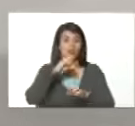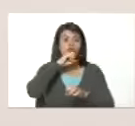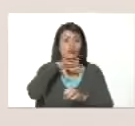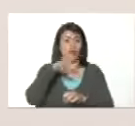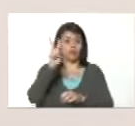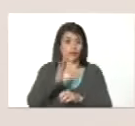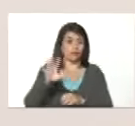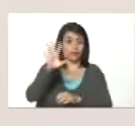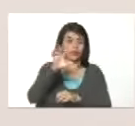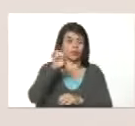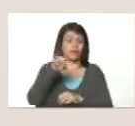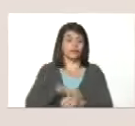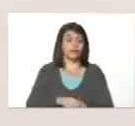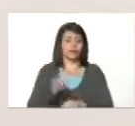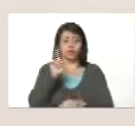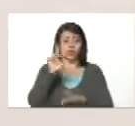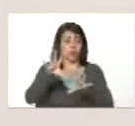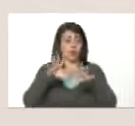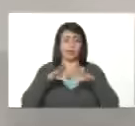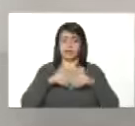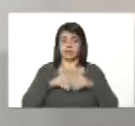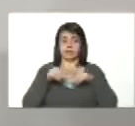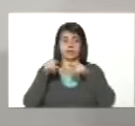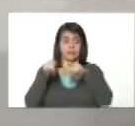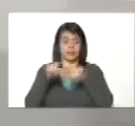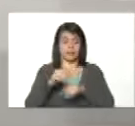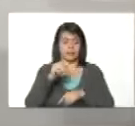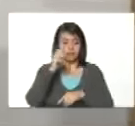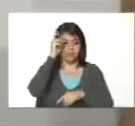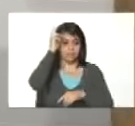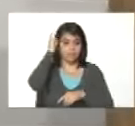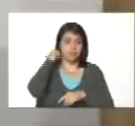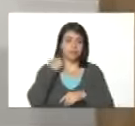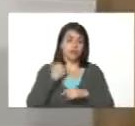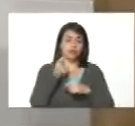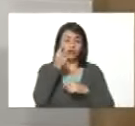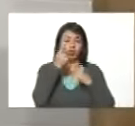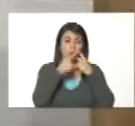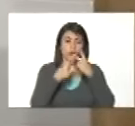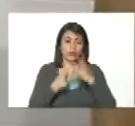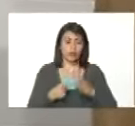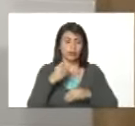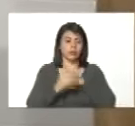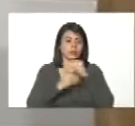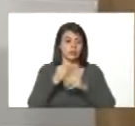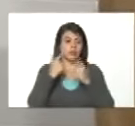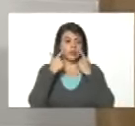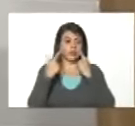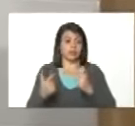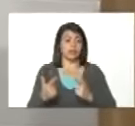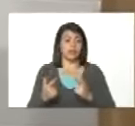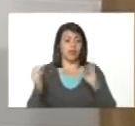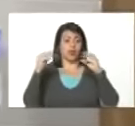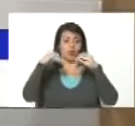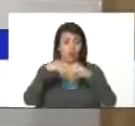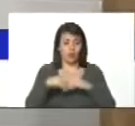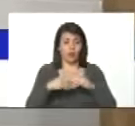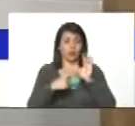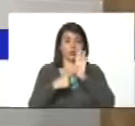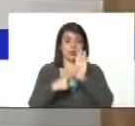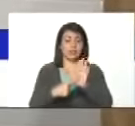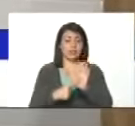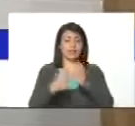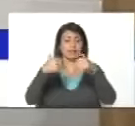de Venezuela, y que no acepta ninguna otra cosa que no sea lo convenido y establecido, que era